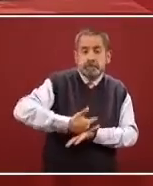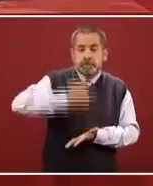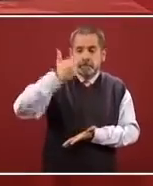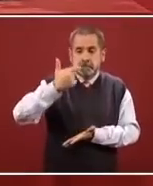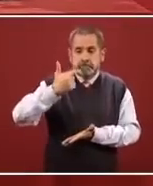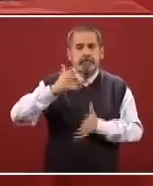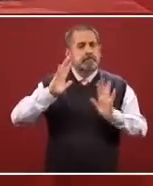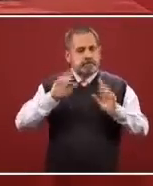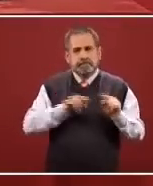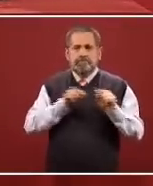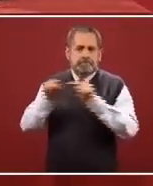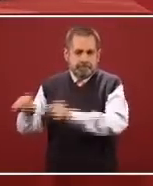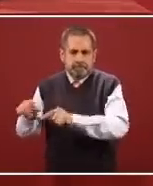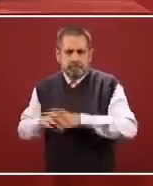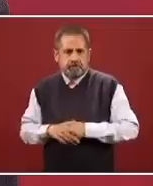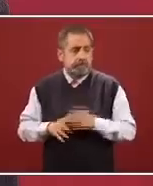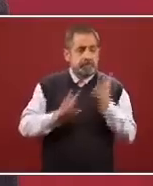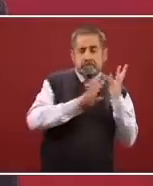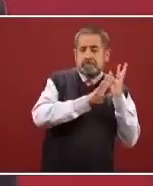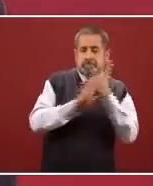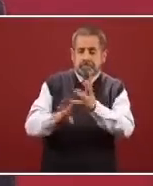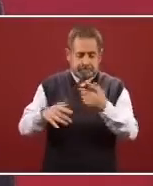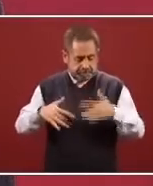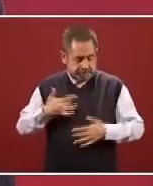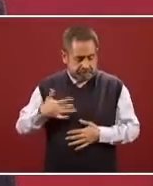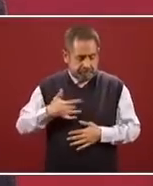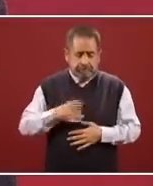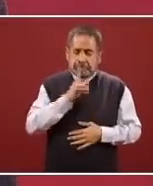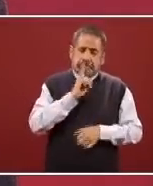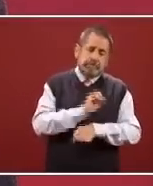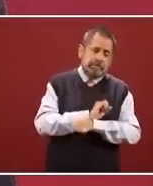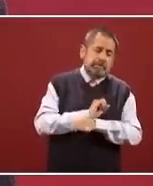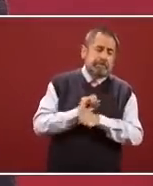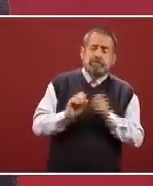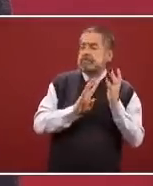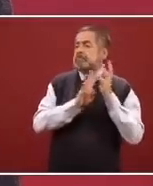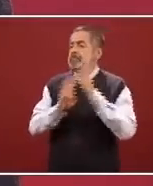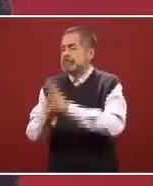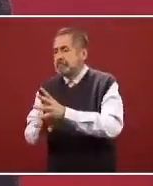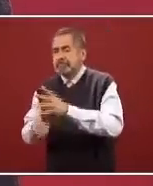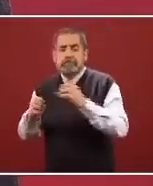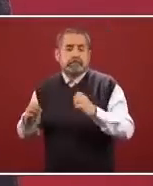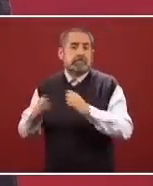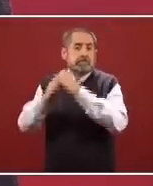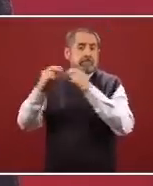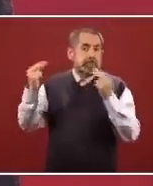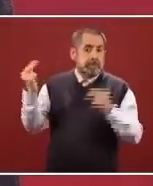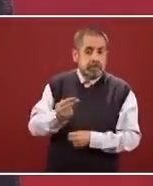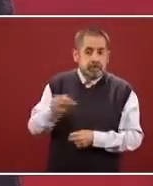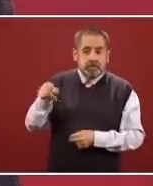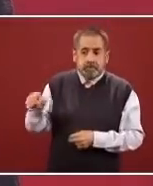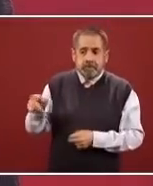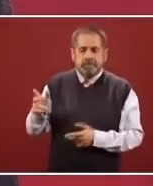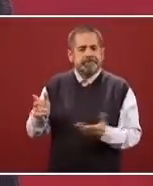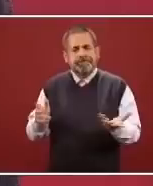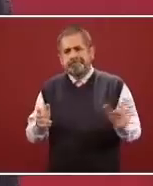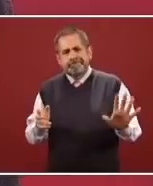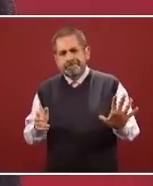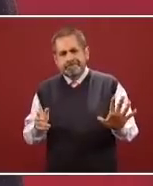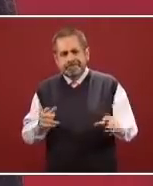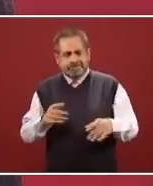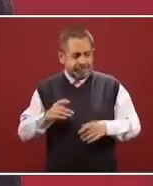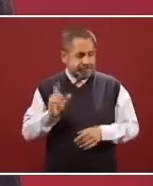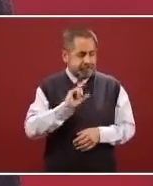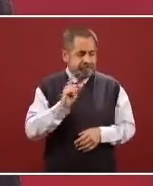los servicios de urgencias, porque finalmente hay obligación de atender a todos los casos, pero los casos leves es mejor que se queden en casa, los